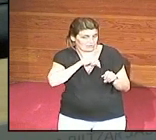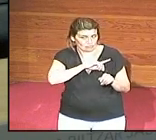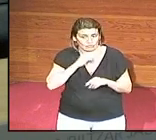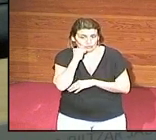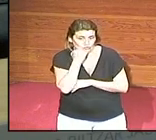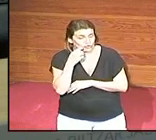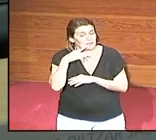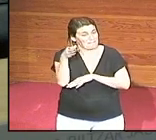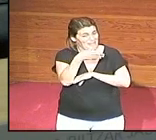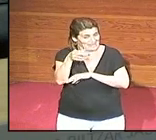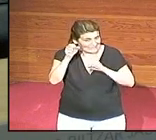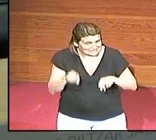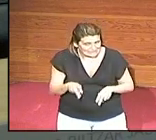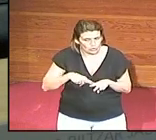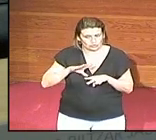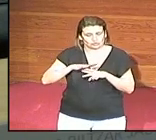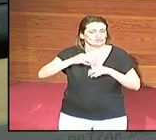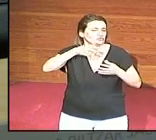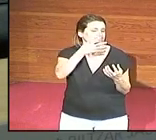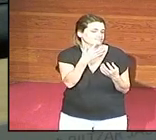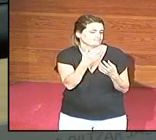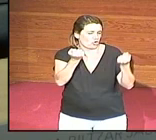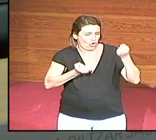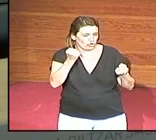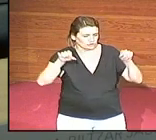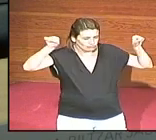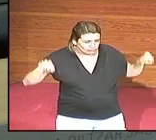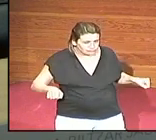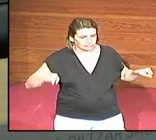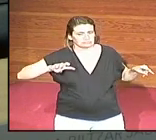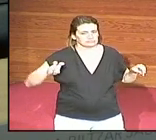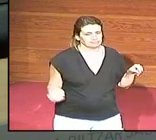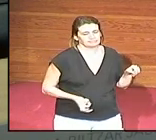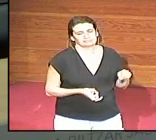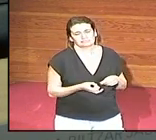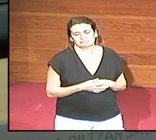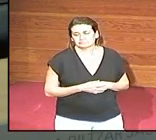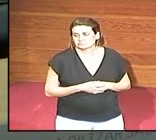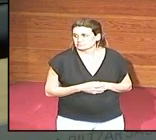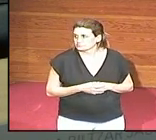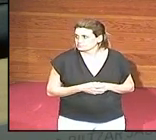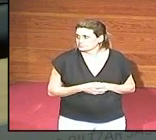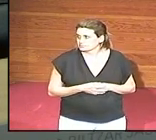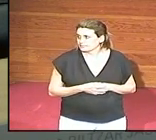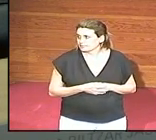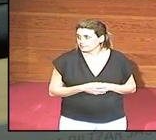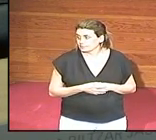con sus blindados, con sus coheteras Graz, etcétera, etcétera. Los acuerdos de Minsk creo que se firman el día 15,